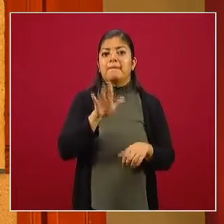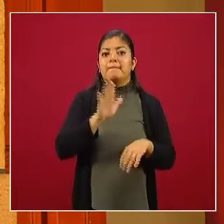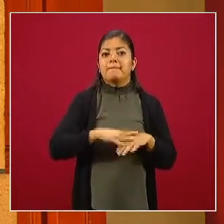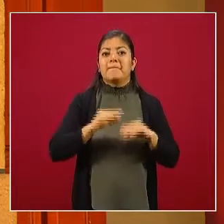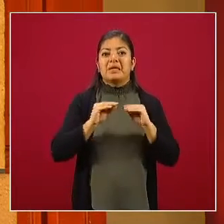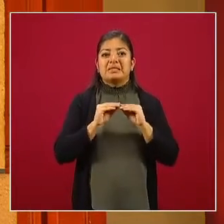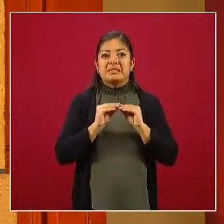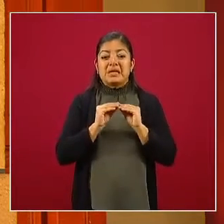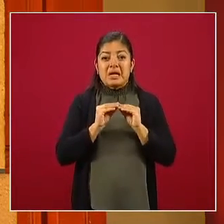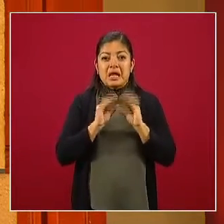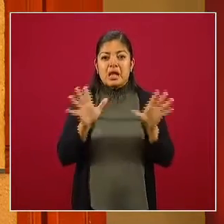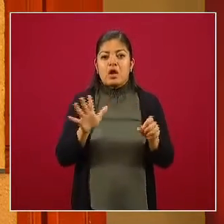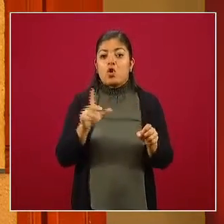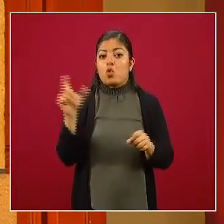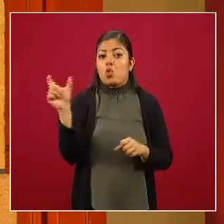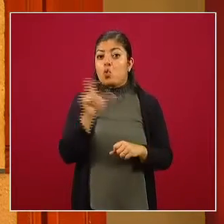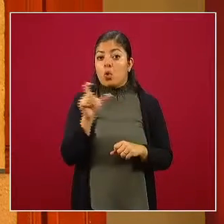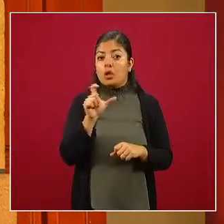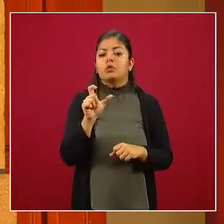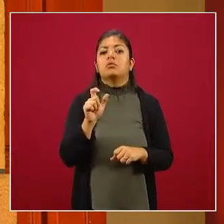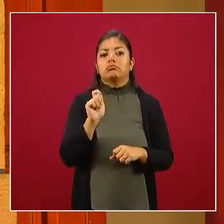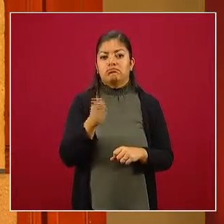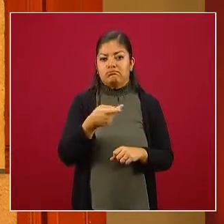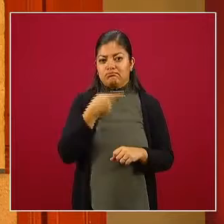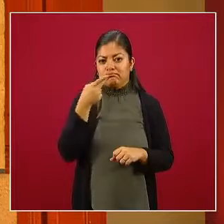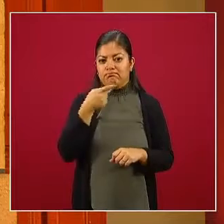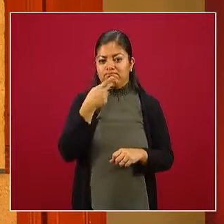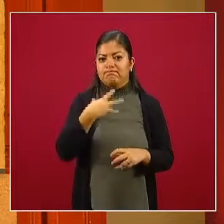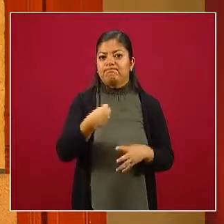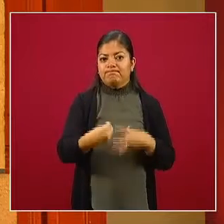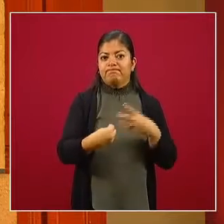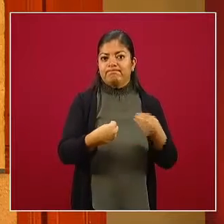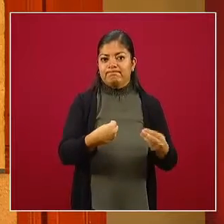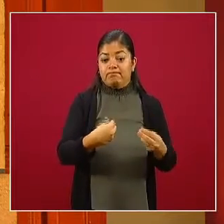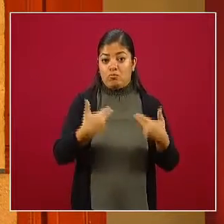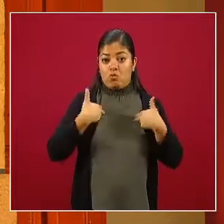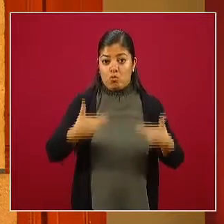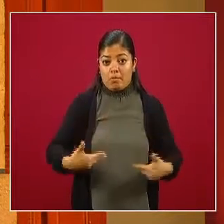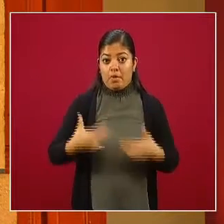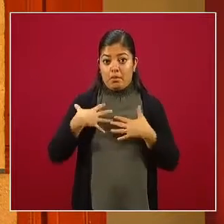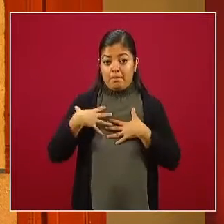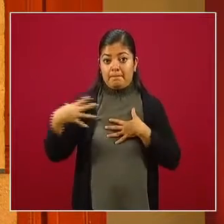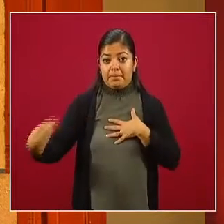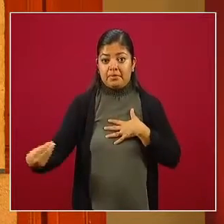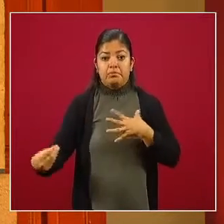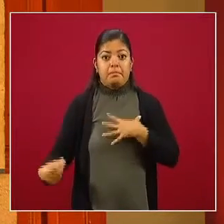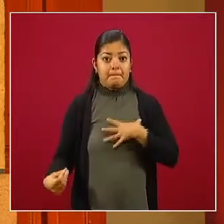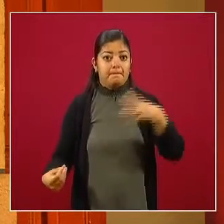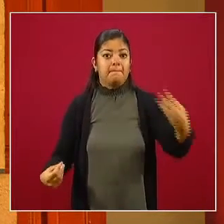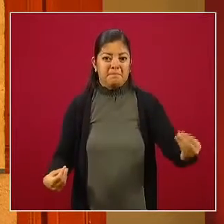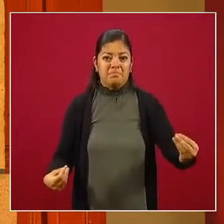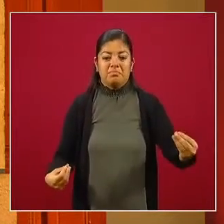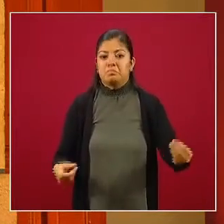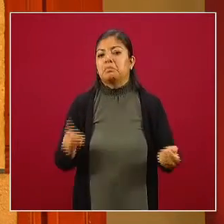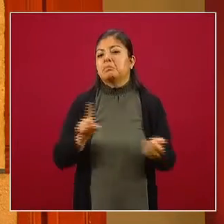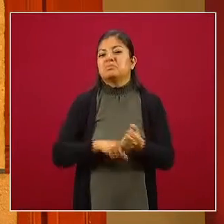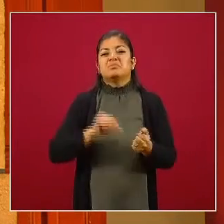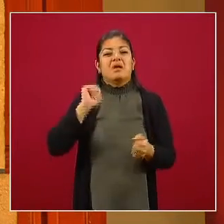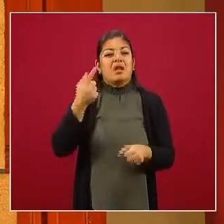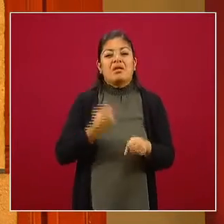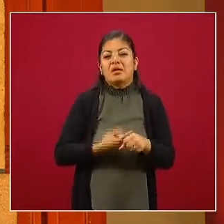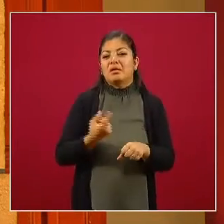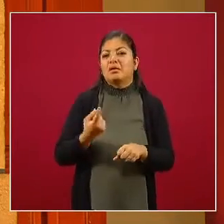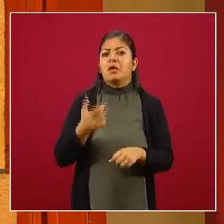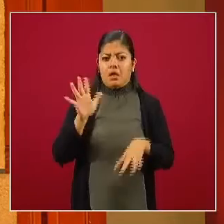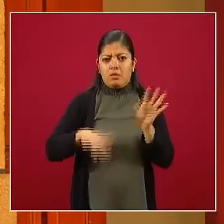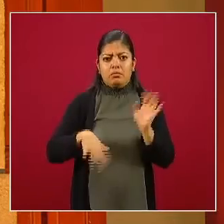claramente identificable cuando se habla de enfermedades transmitidas de humano a humano, por cualquiera de las distintas vías. Hay enfermedades de